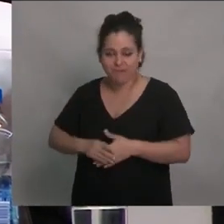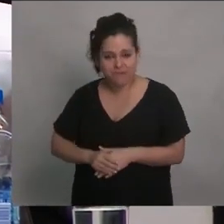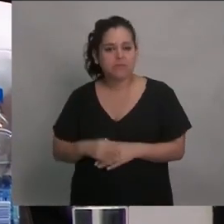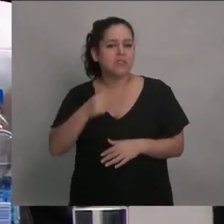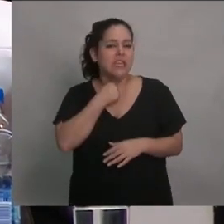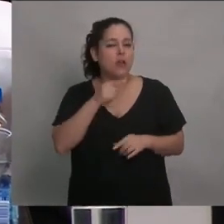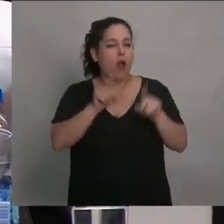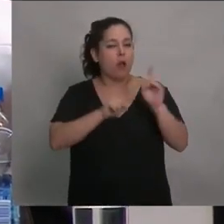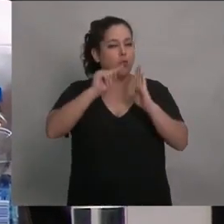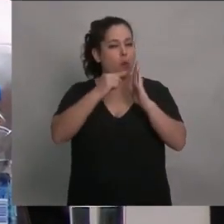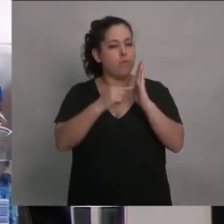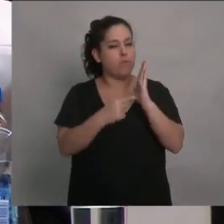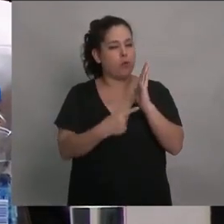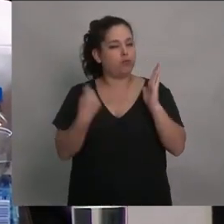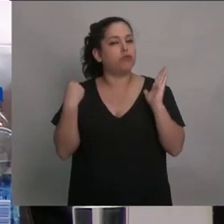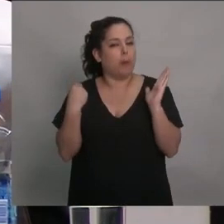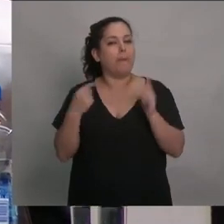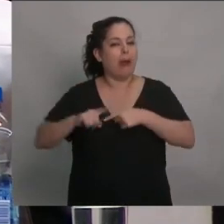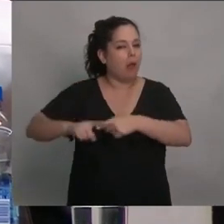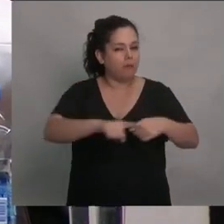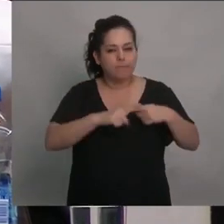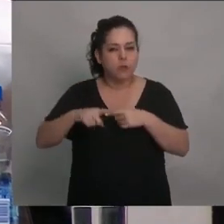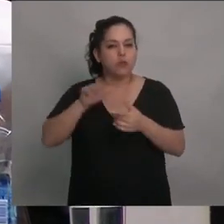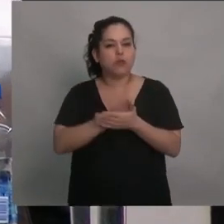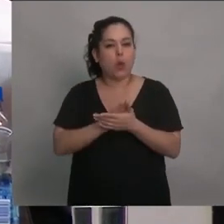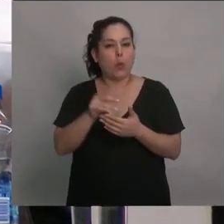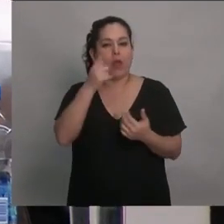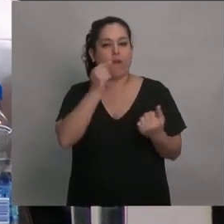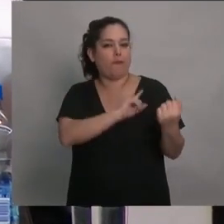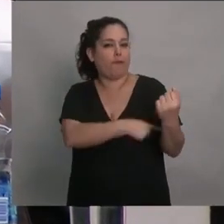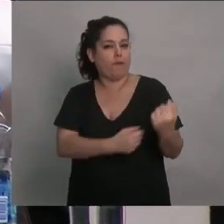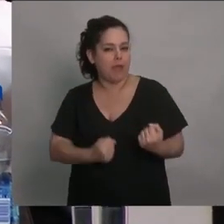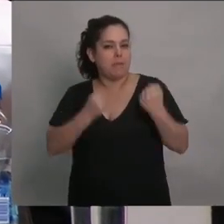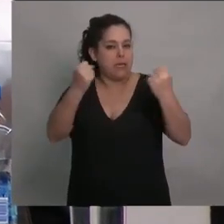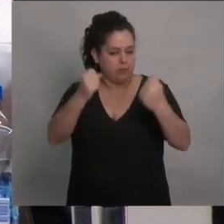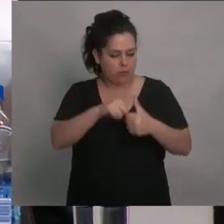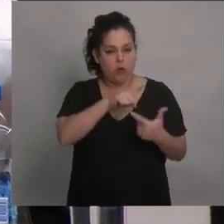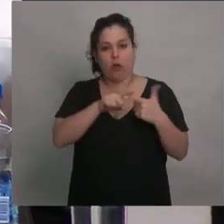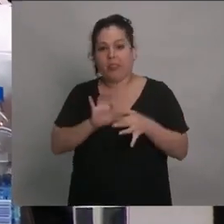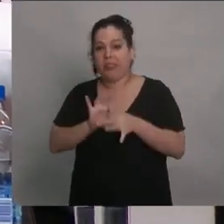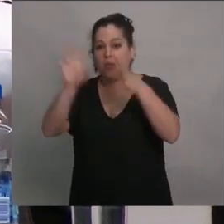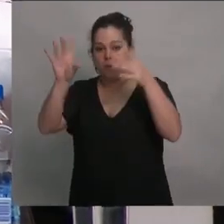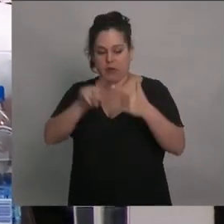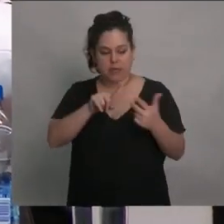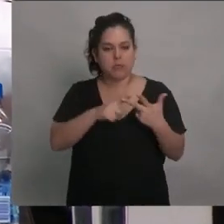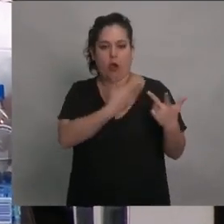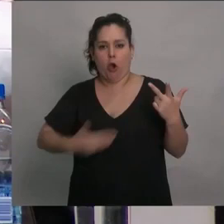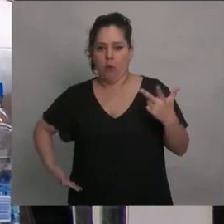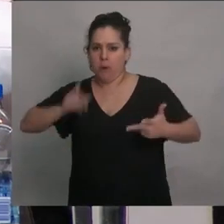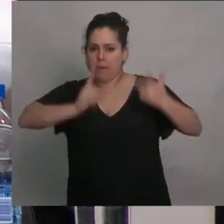algunos puntos para discutir sobre feminismo, democracia y fascismo. Lo primero